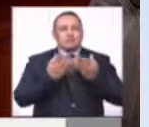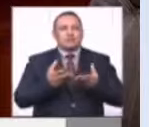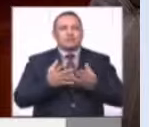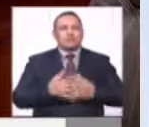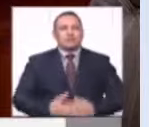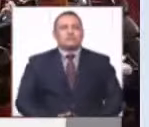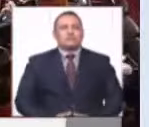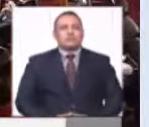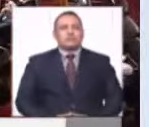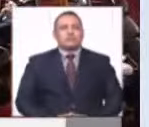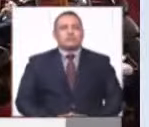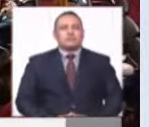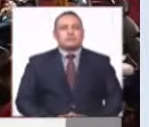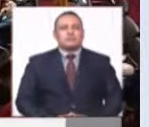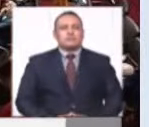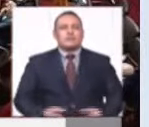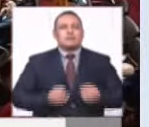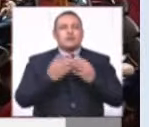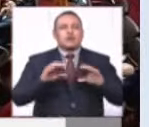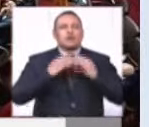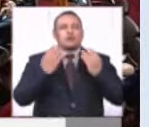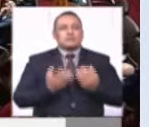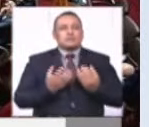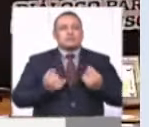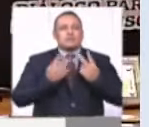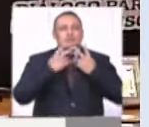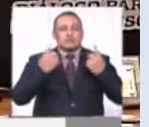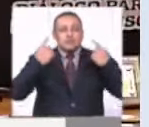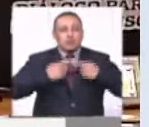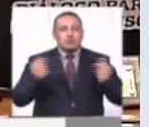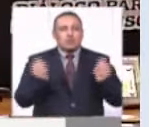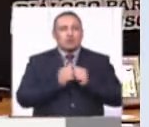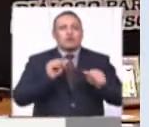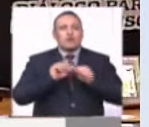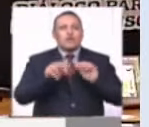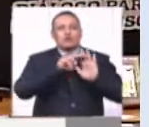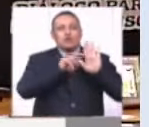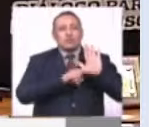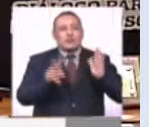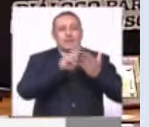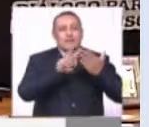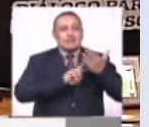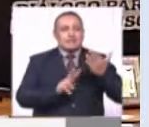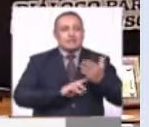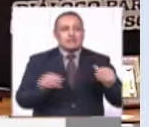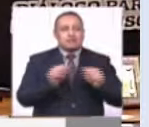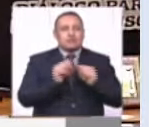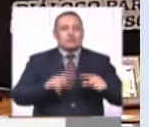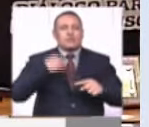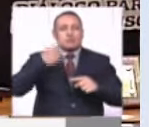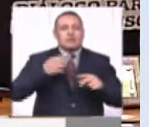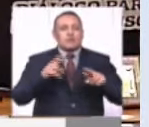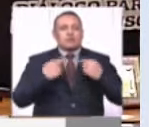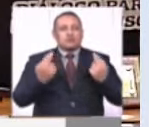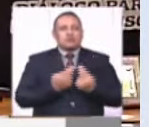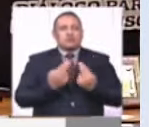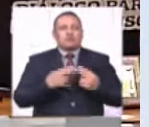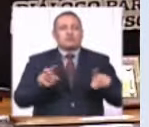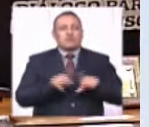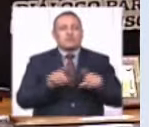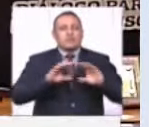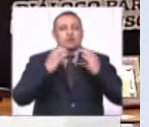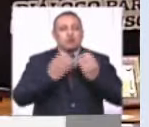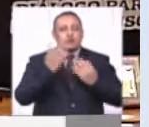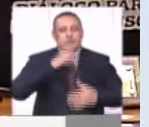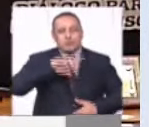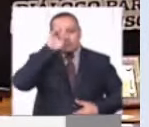moción. Señores congresistas, de conformidad con las normas leídas, en la siguiente sesión del Pleno